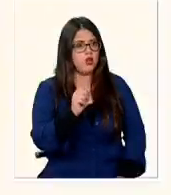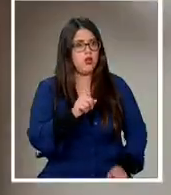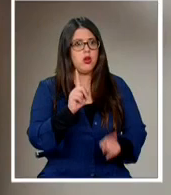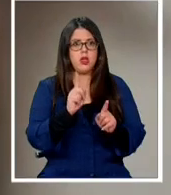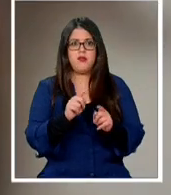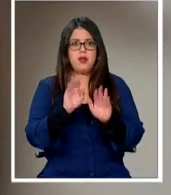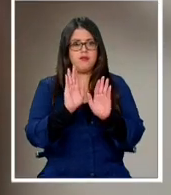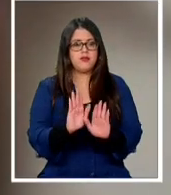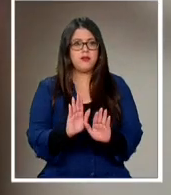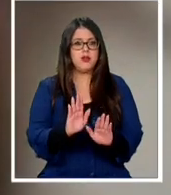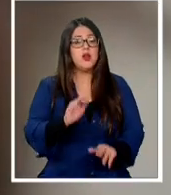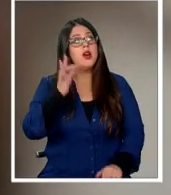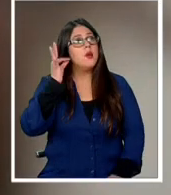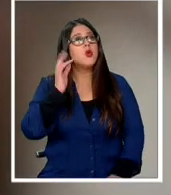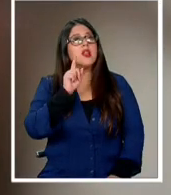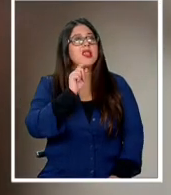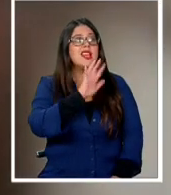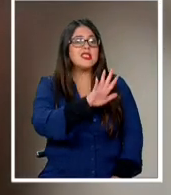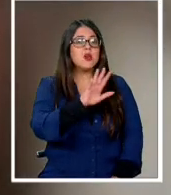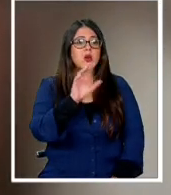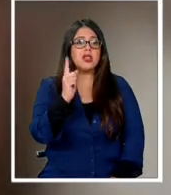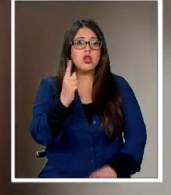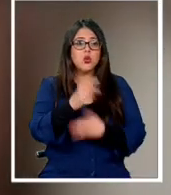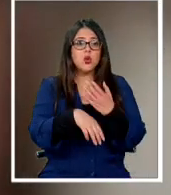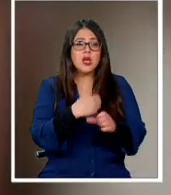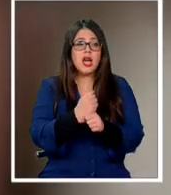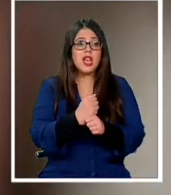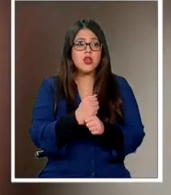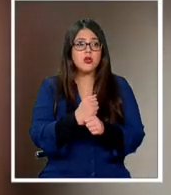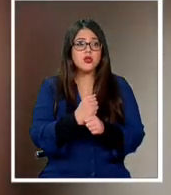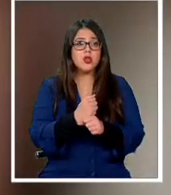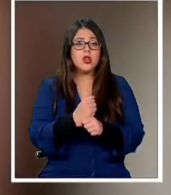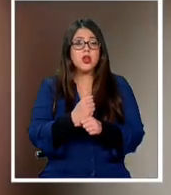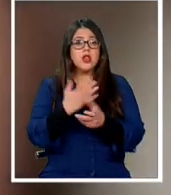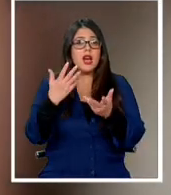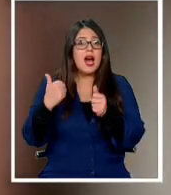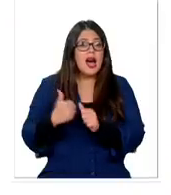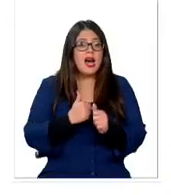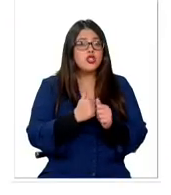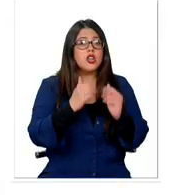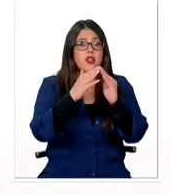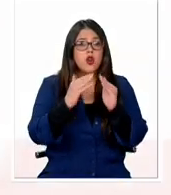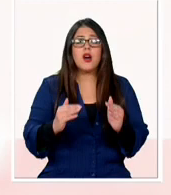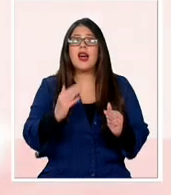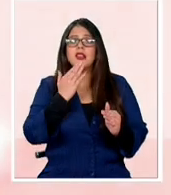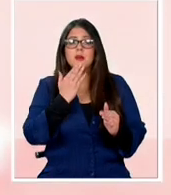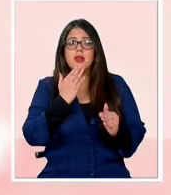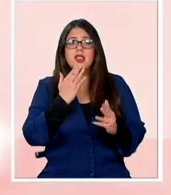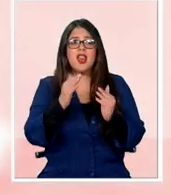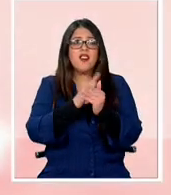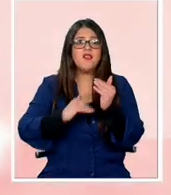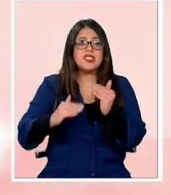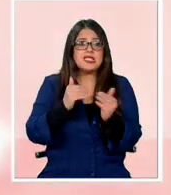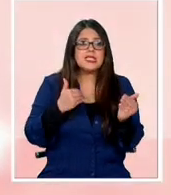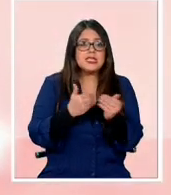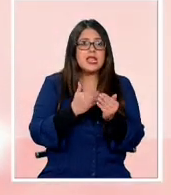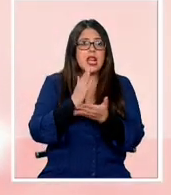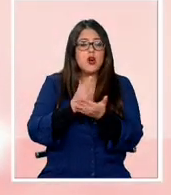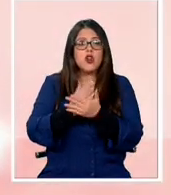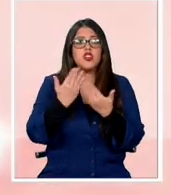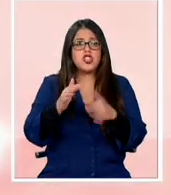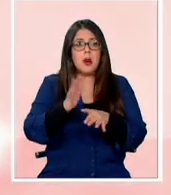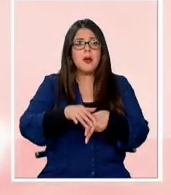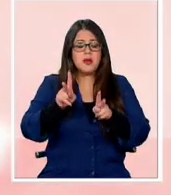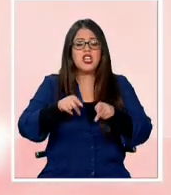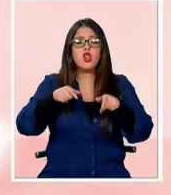mínimo. Jacqueline tenía 51 años, asesora del hogar y vecina del colegio. Cruzó por un paso habilitado con su